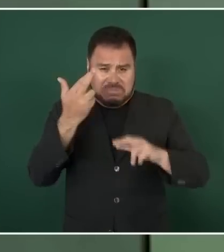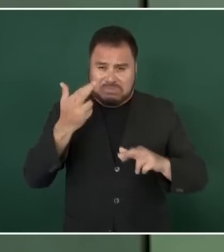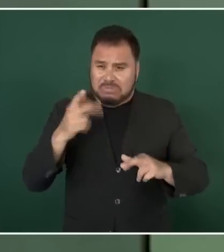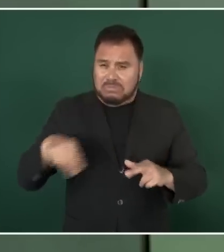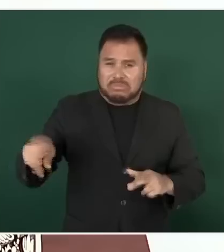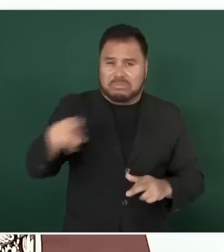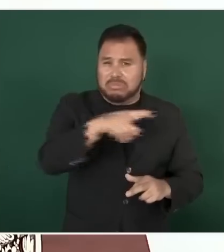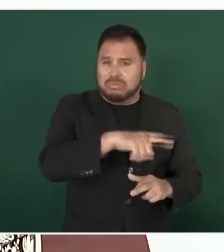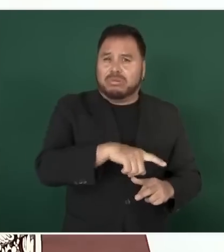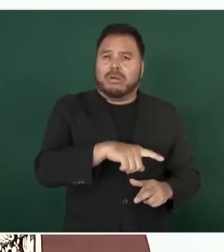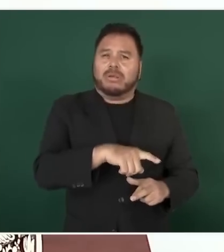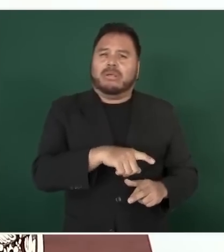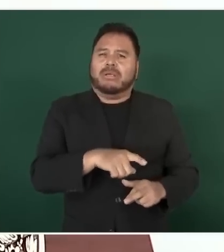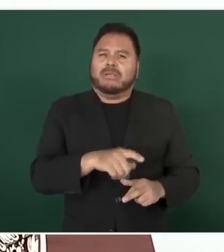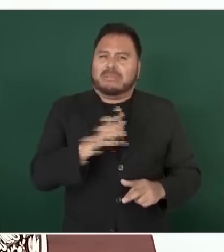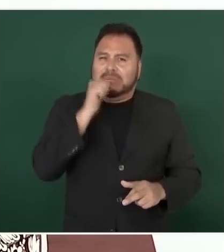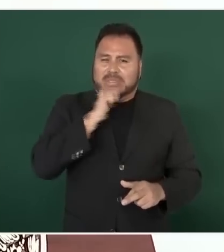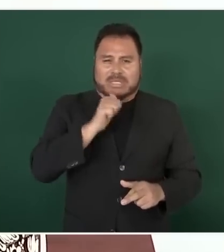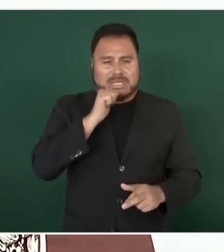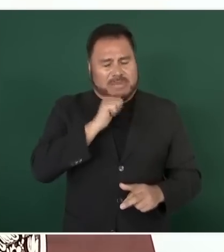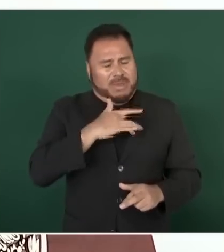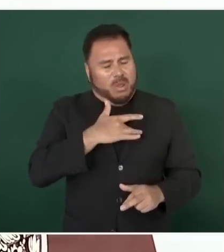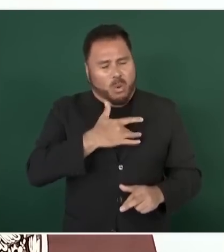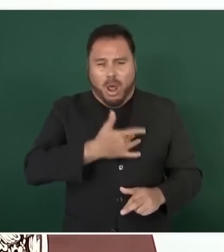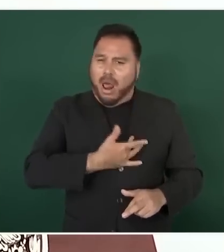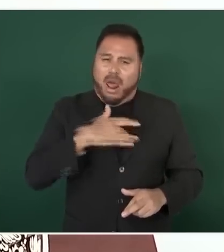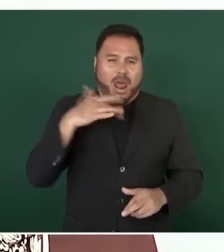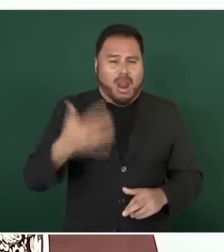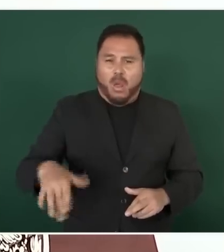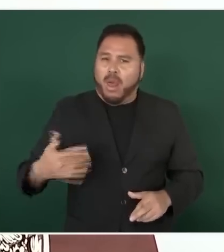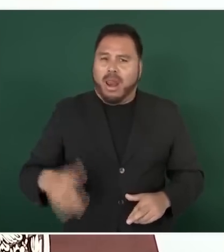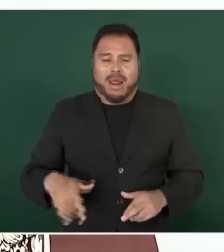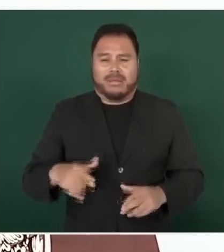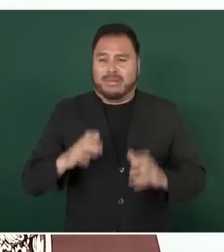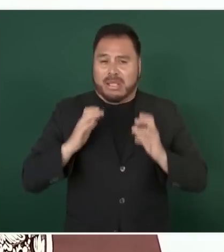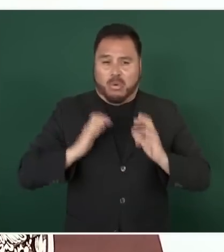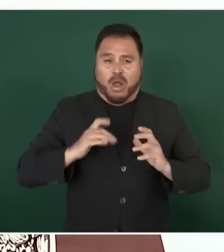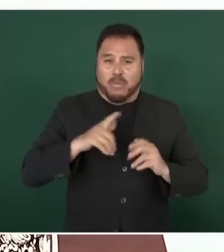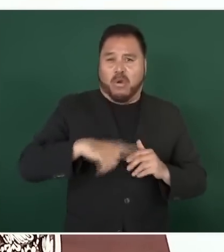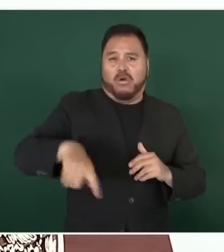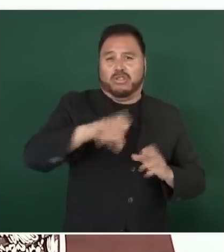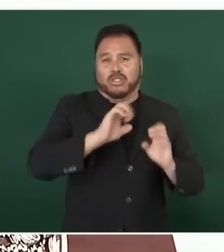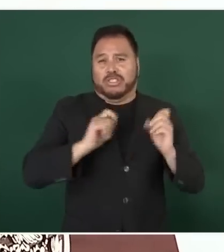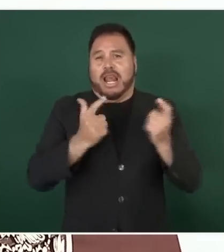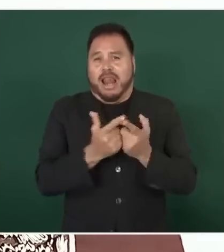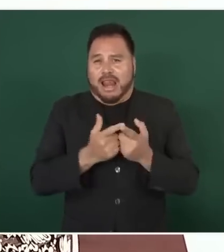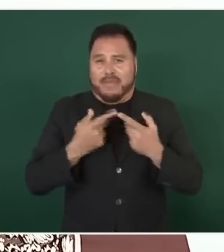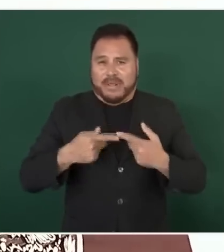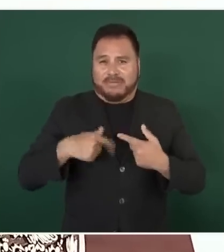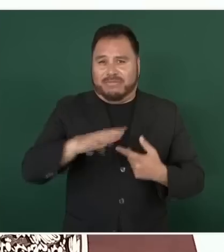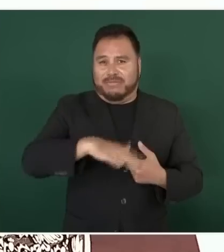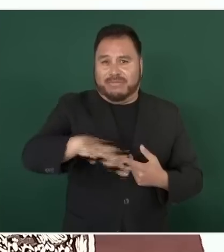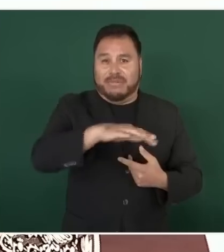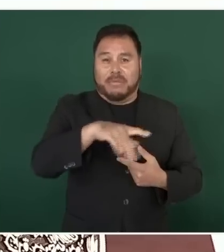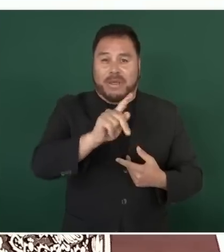siempre operaciones dolorosísimas para el cuerpo social, pero el